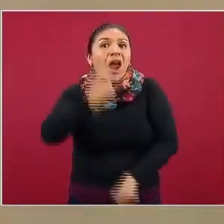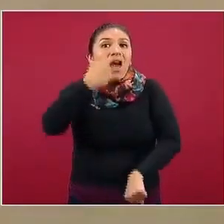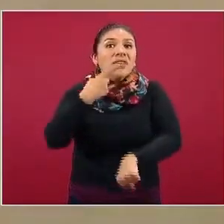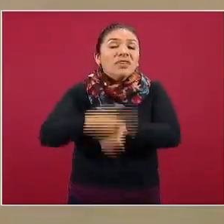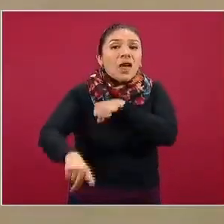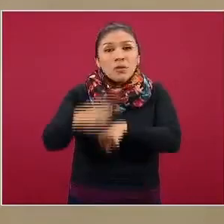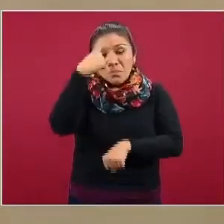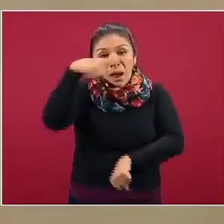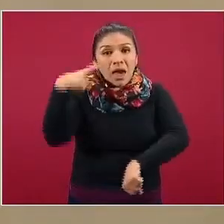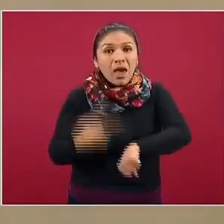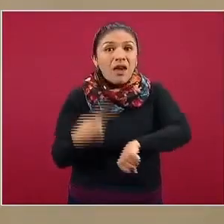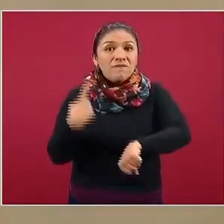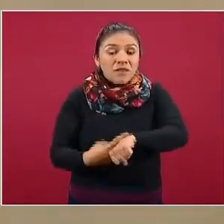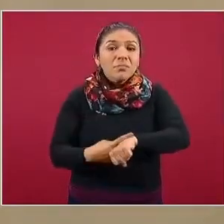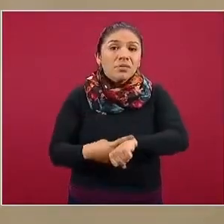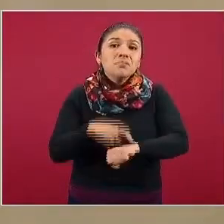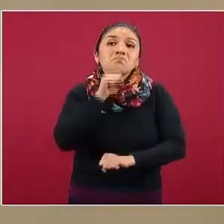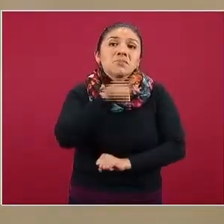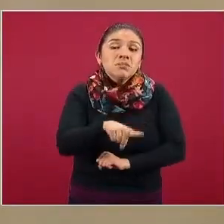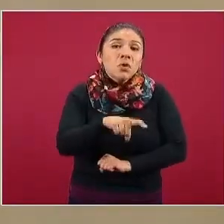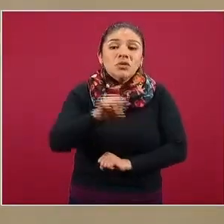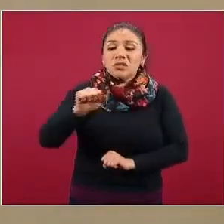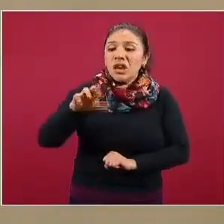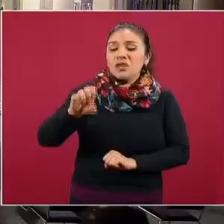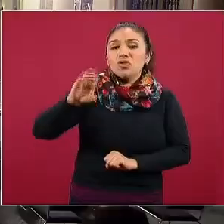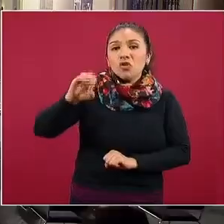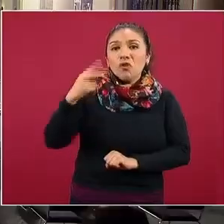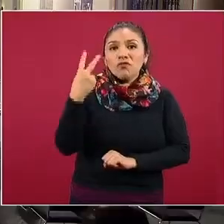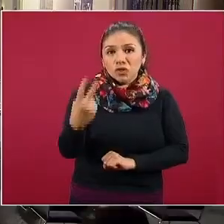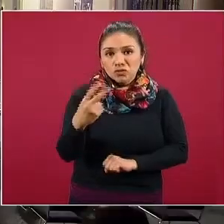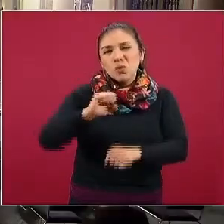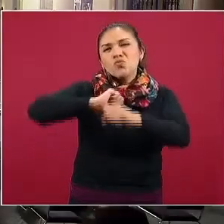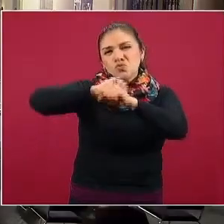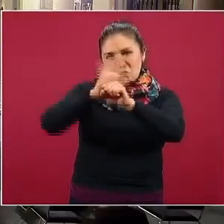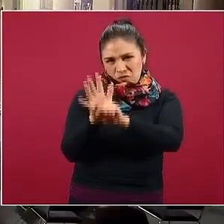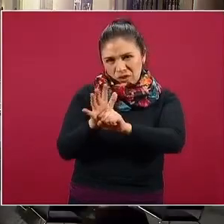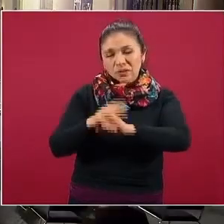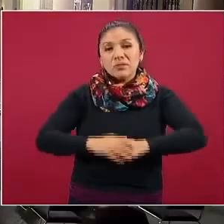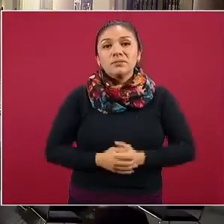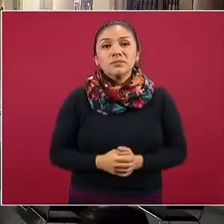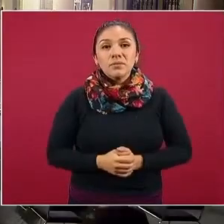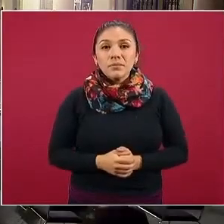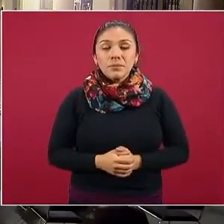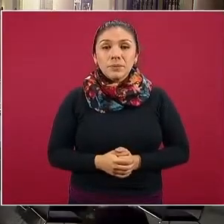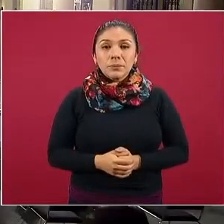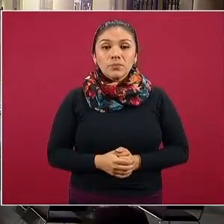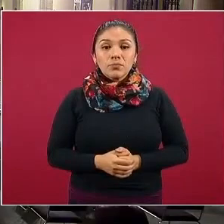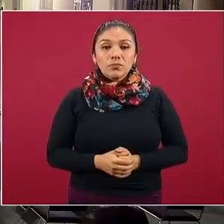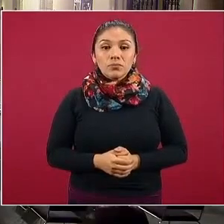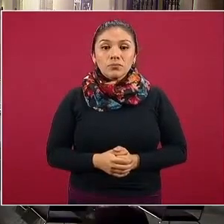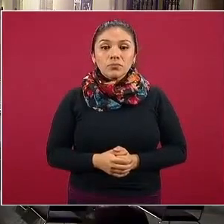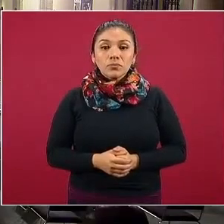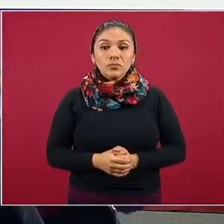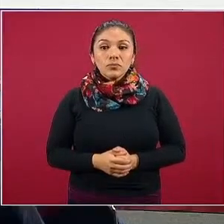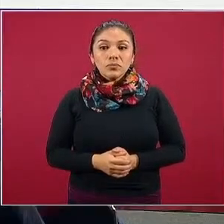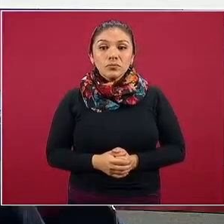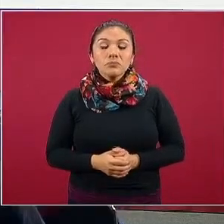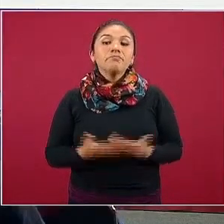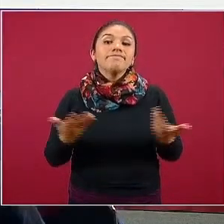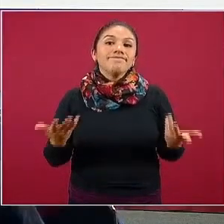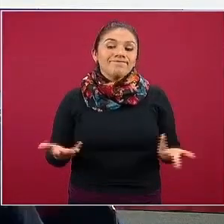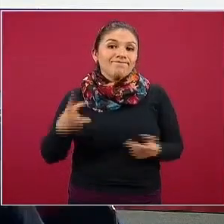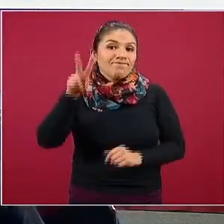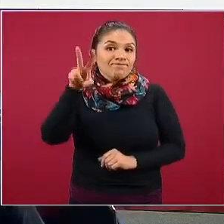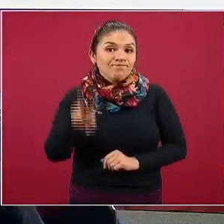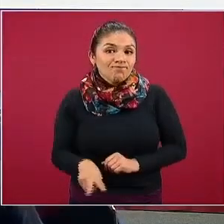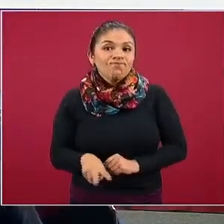la enfermedad inducida por el SARS-CoV-2 o COVID-19. Siguiente, por favor. Y desde luego